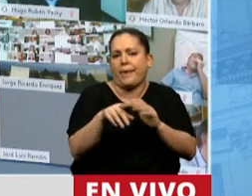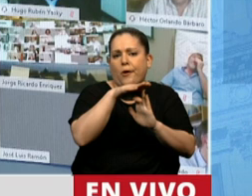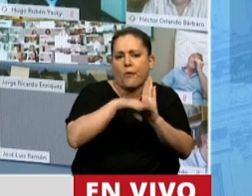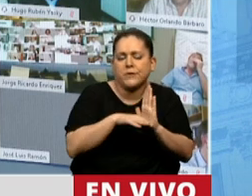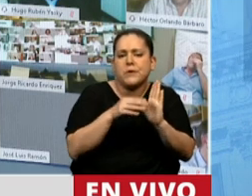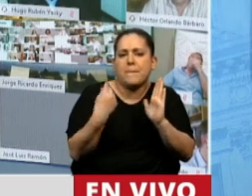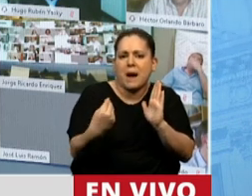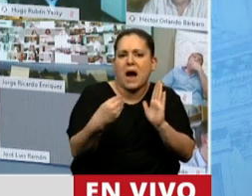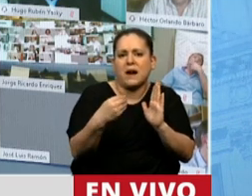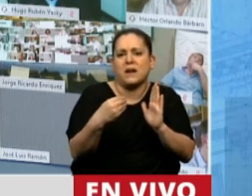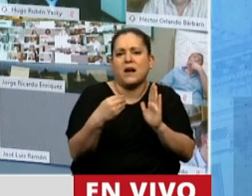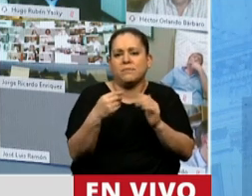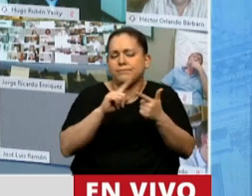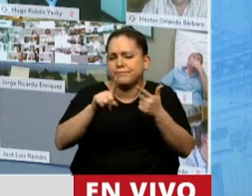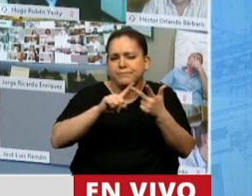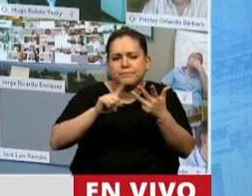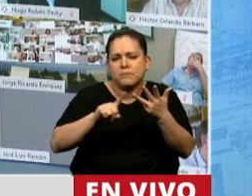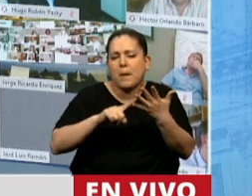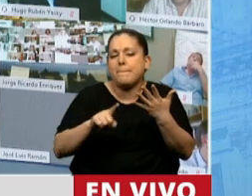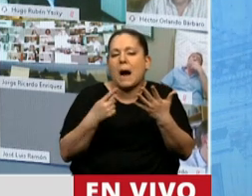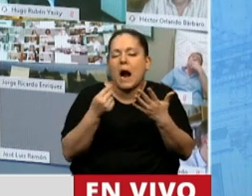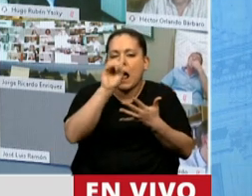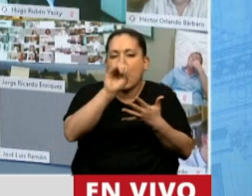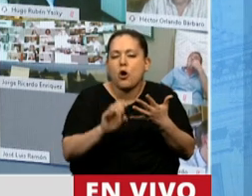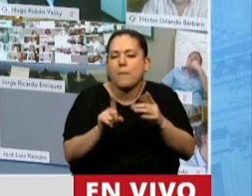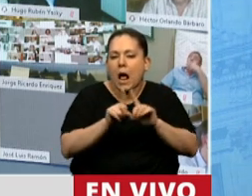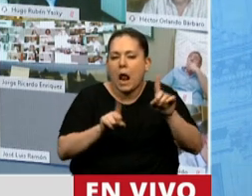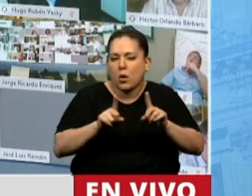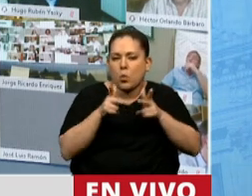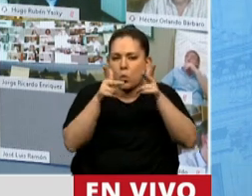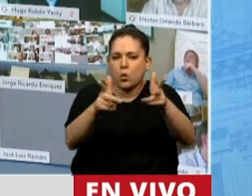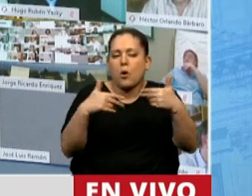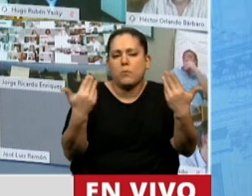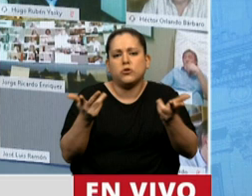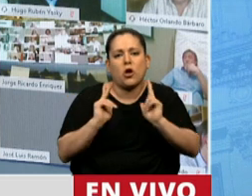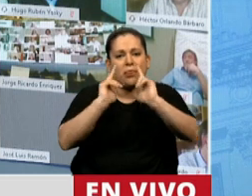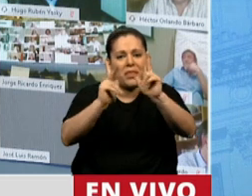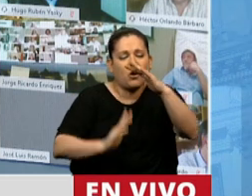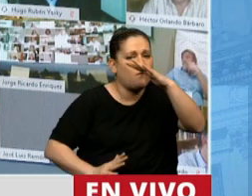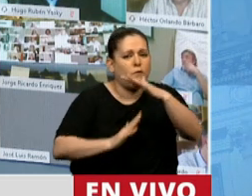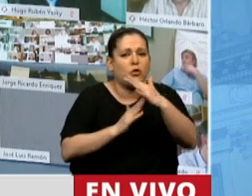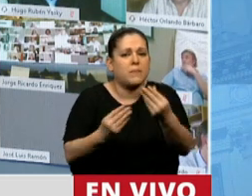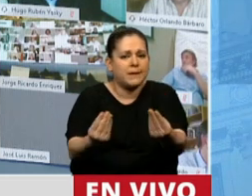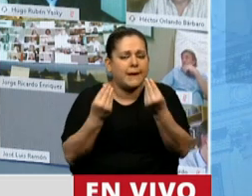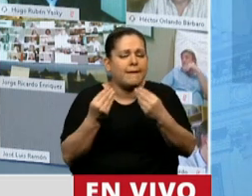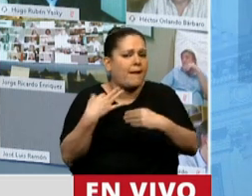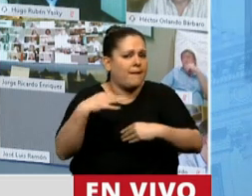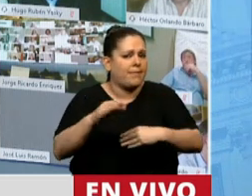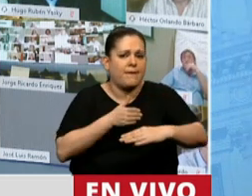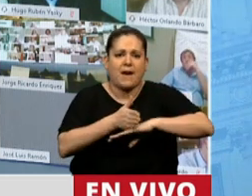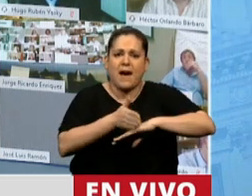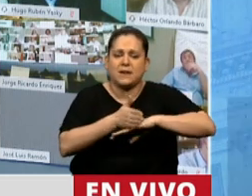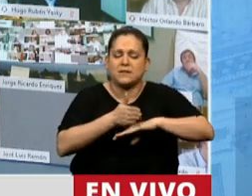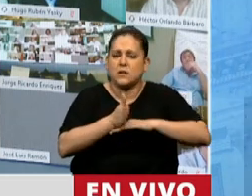diligenciamiento de esto digo solo para nombrar alguno Por eso creo que es fundamental garantizar el acceso